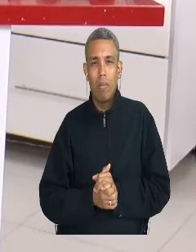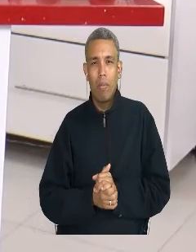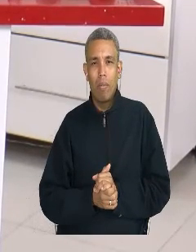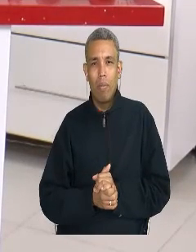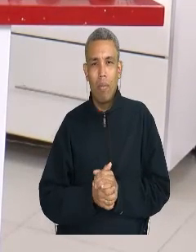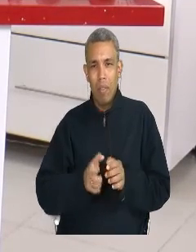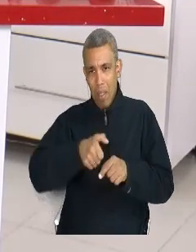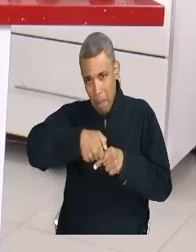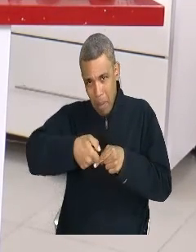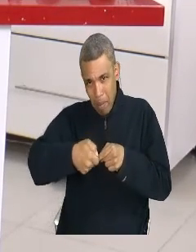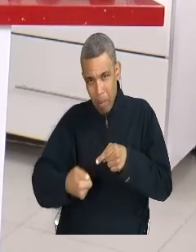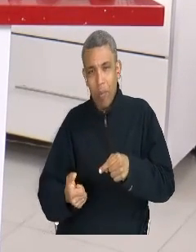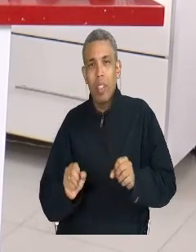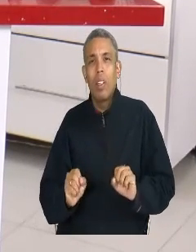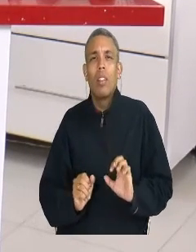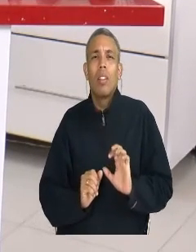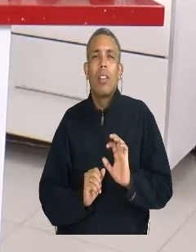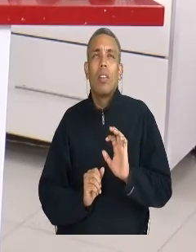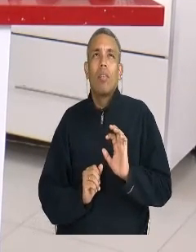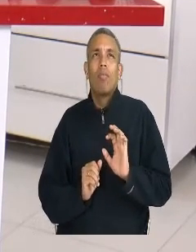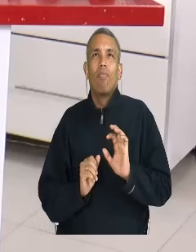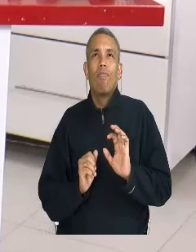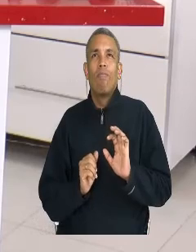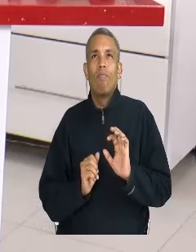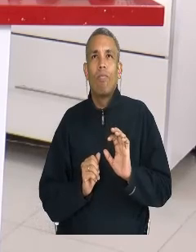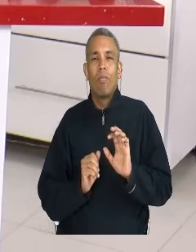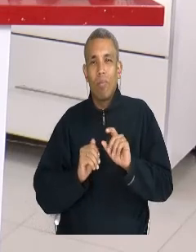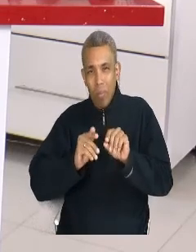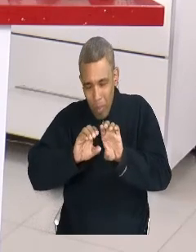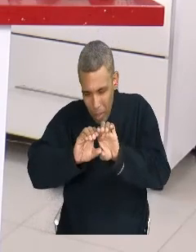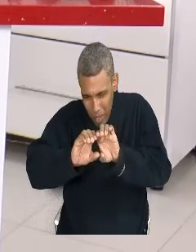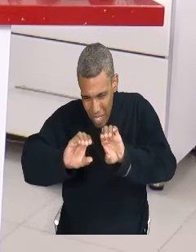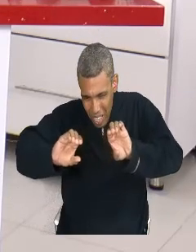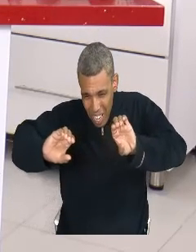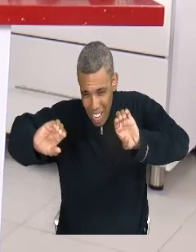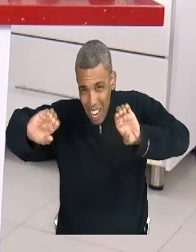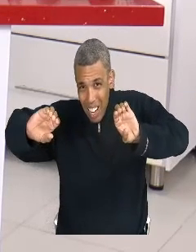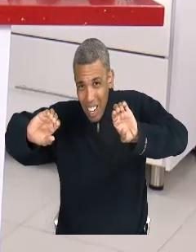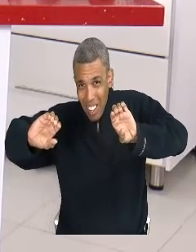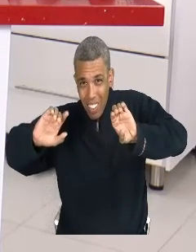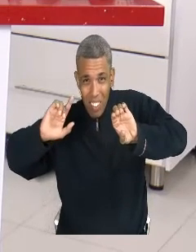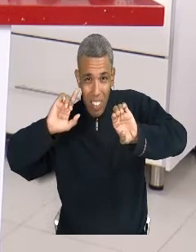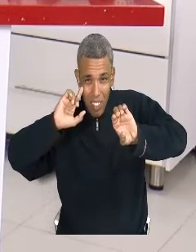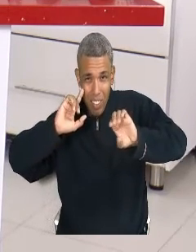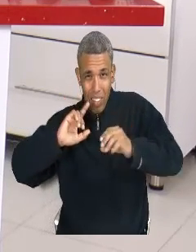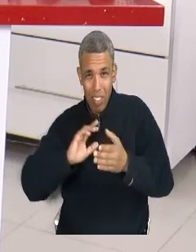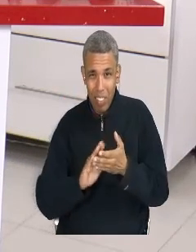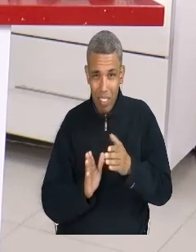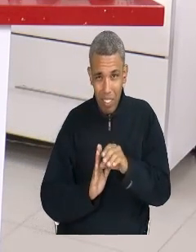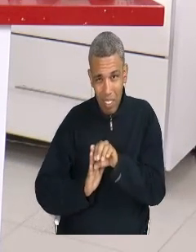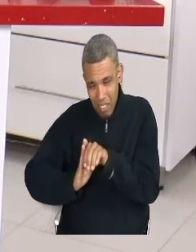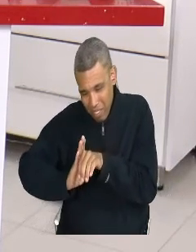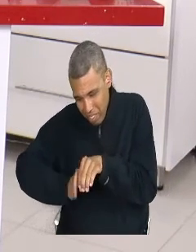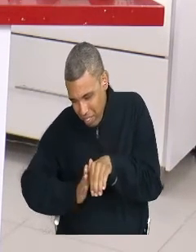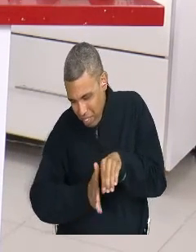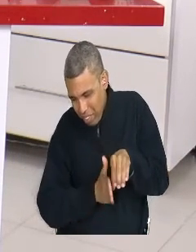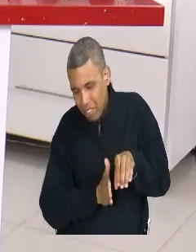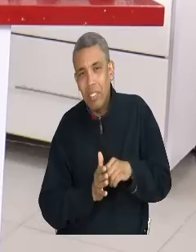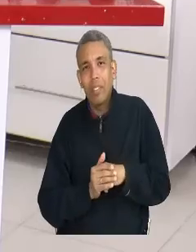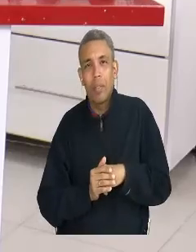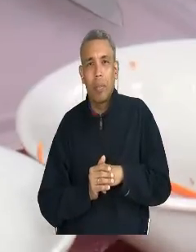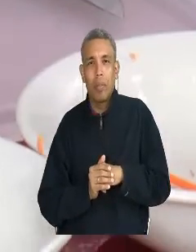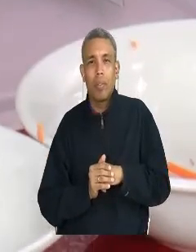nuestro recetario dio las cantidades. Esto es para un arroz estilo oriental con